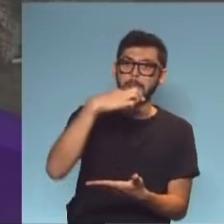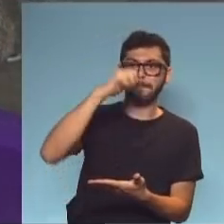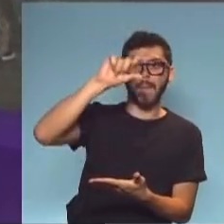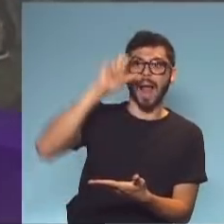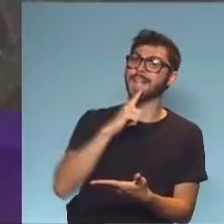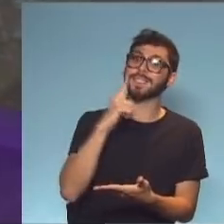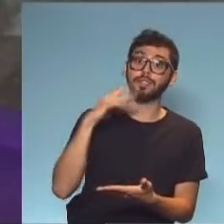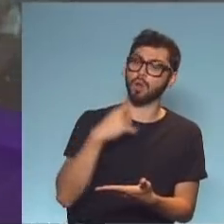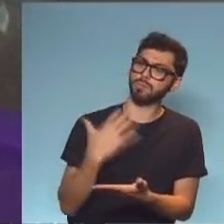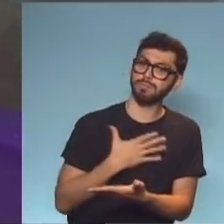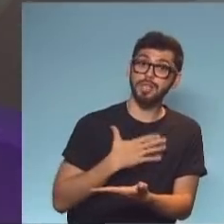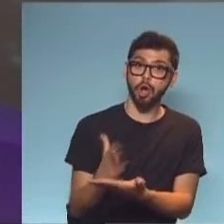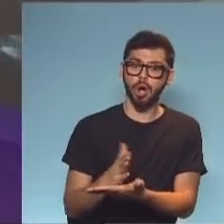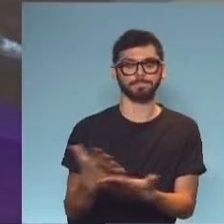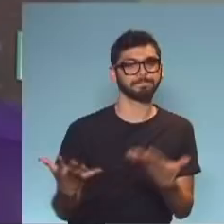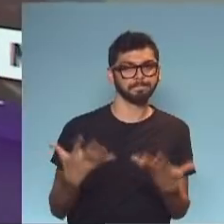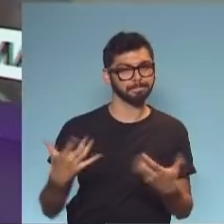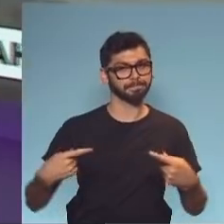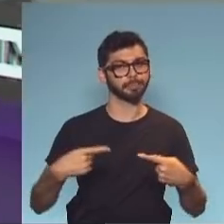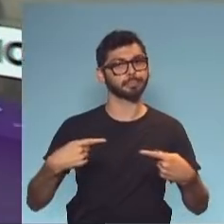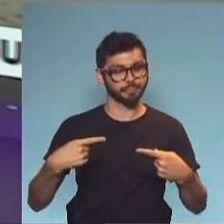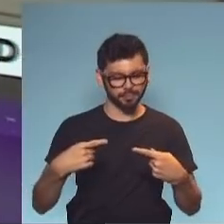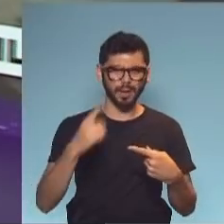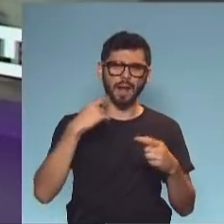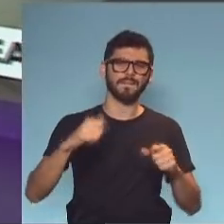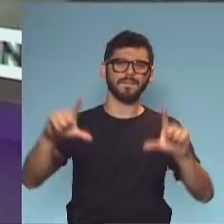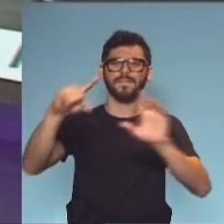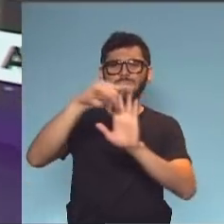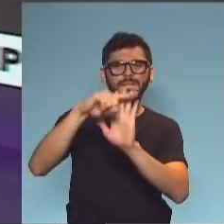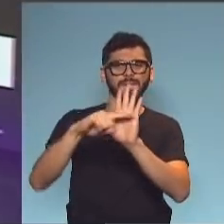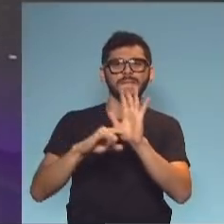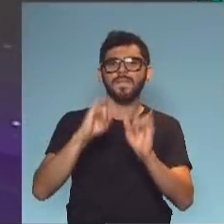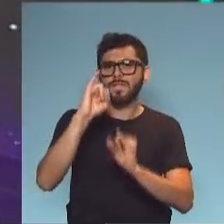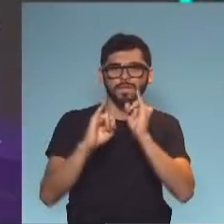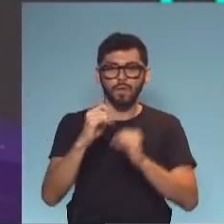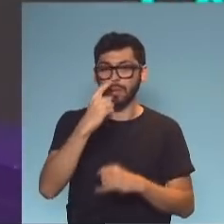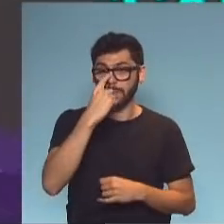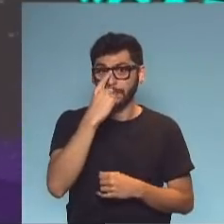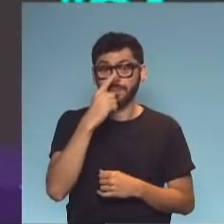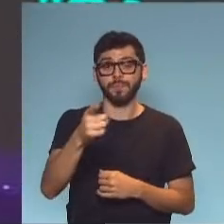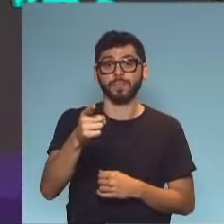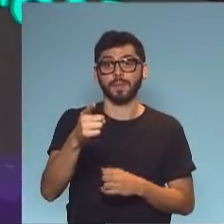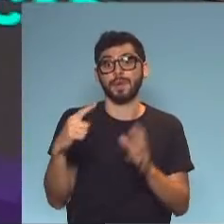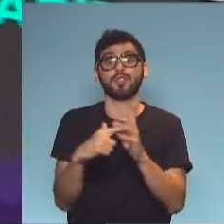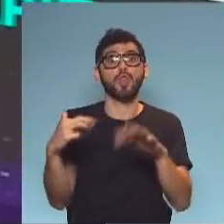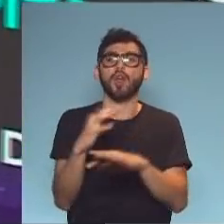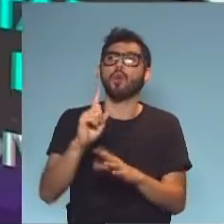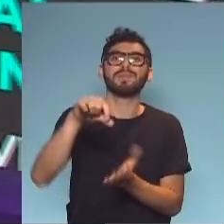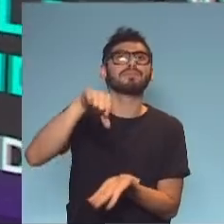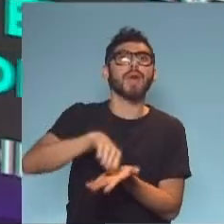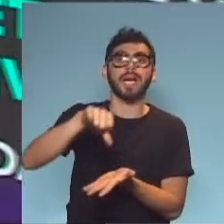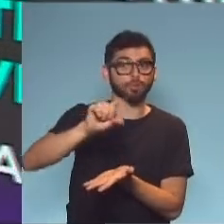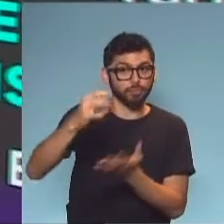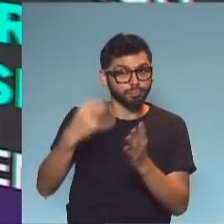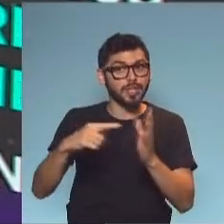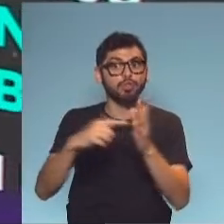ir a la fichita, en este caso, algunos de los datos interesantes de esta ciudad. Hoy hablamos no de un país, sino de una